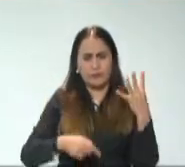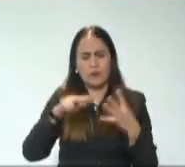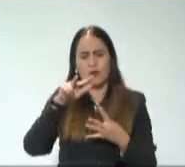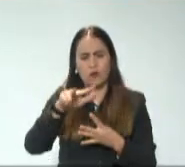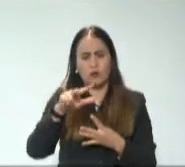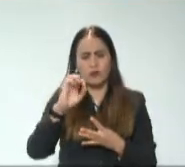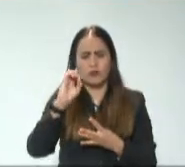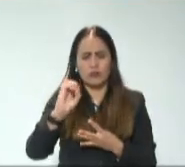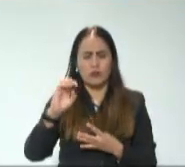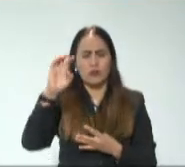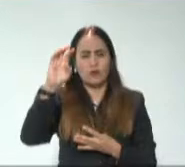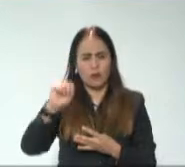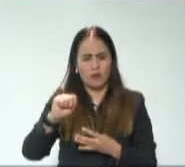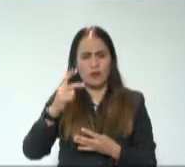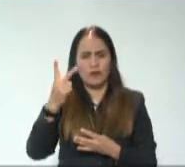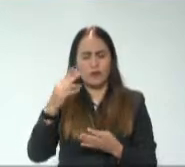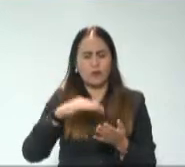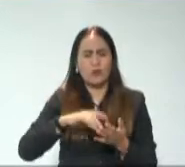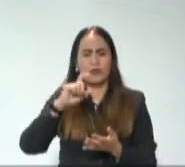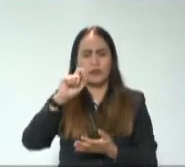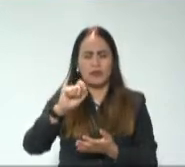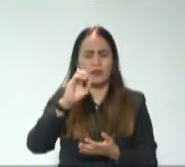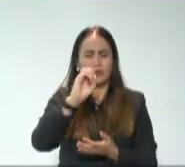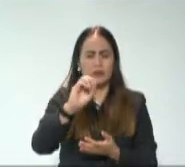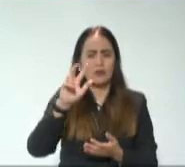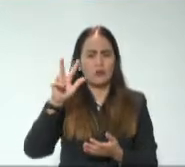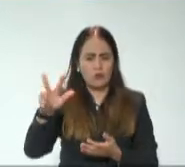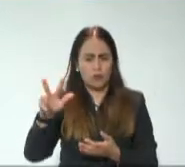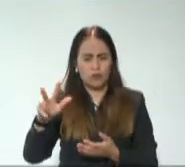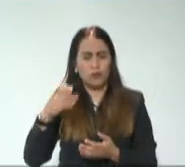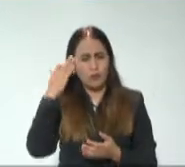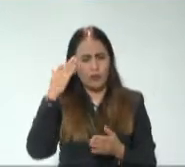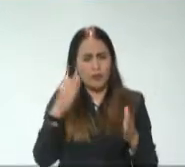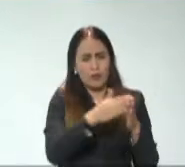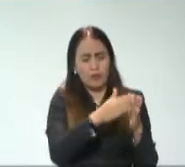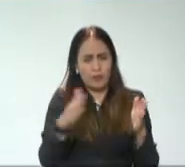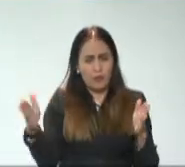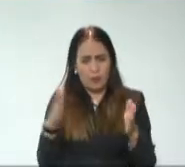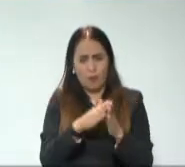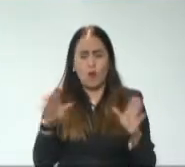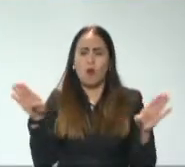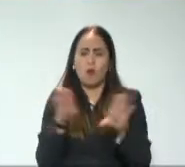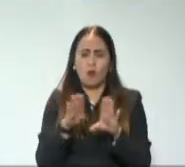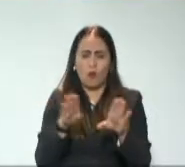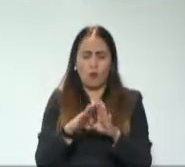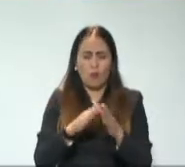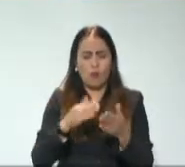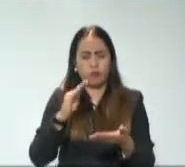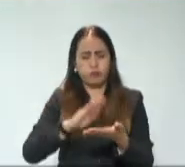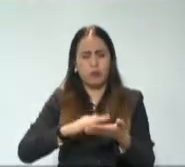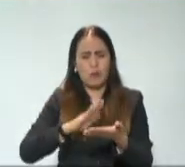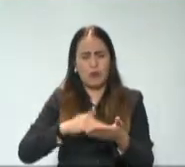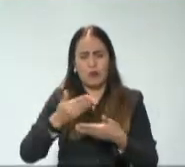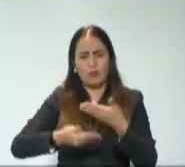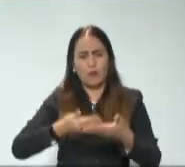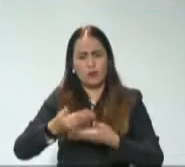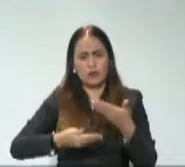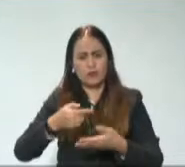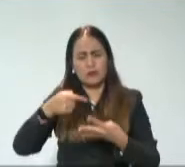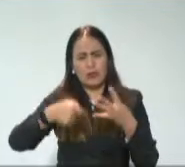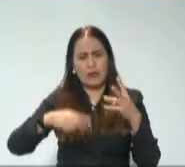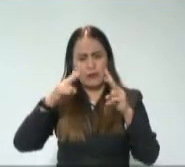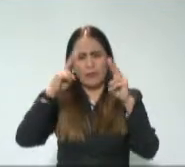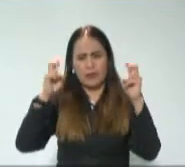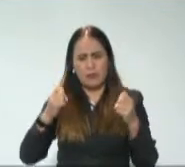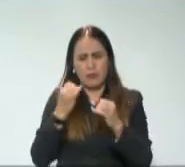809 del 20200 08 los plazos y términos para todos los trámites y procedimientos en materia